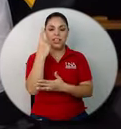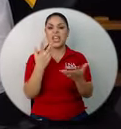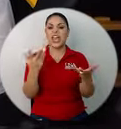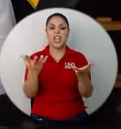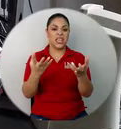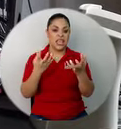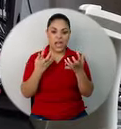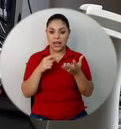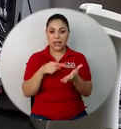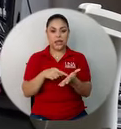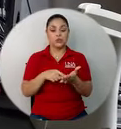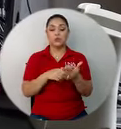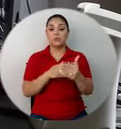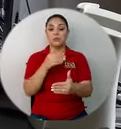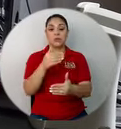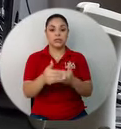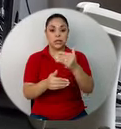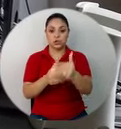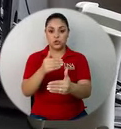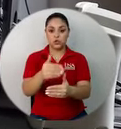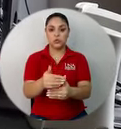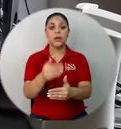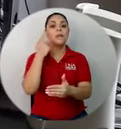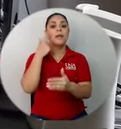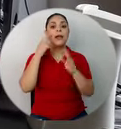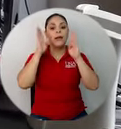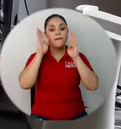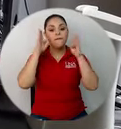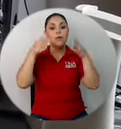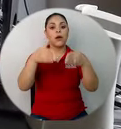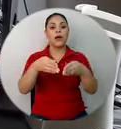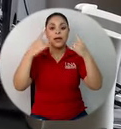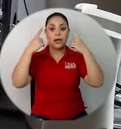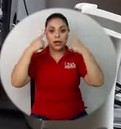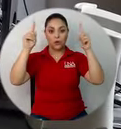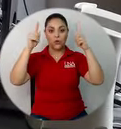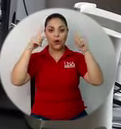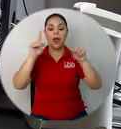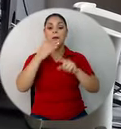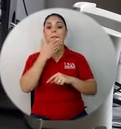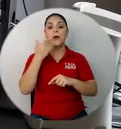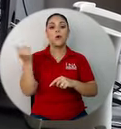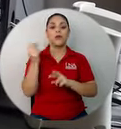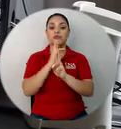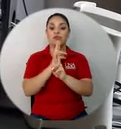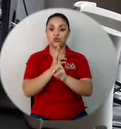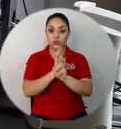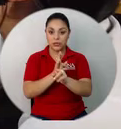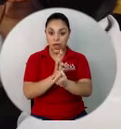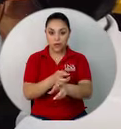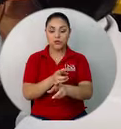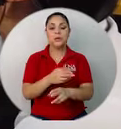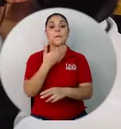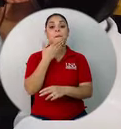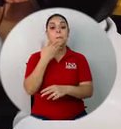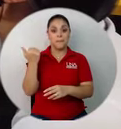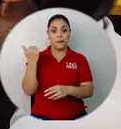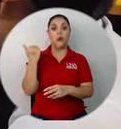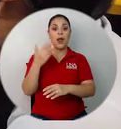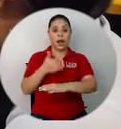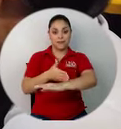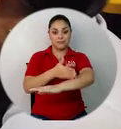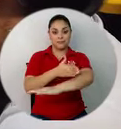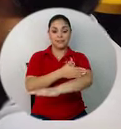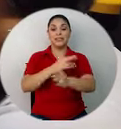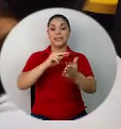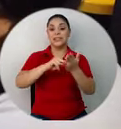de estos procesos donde vamos o estamos enfocados a alcanzar mejores resultados, a tener una mejora significativa